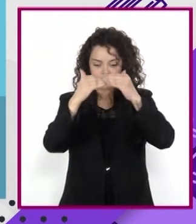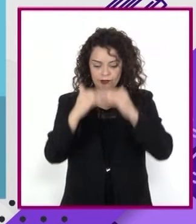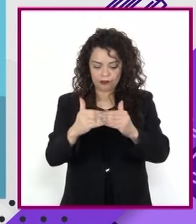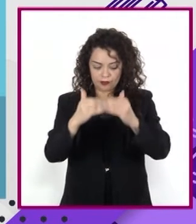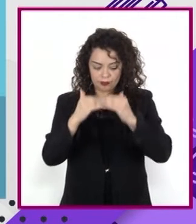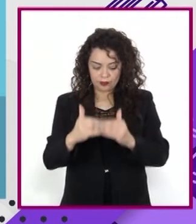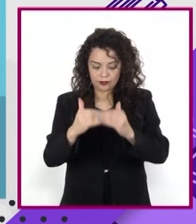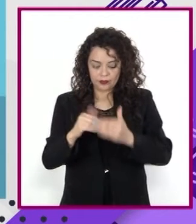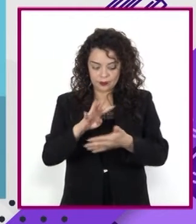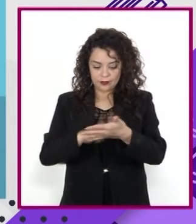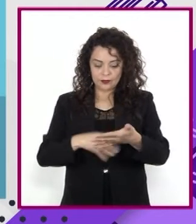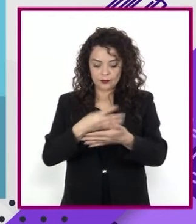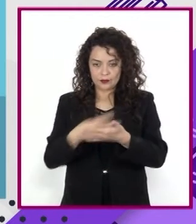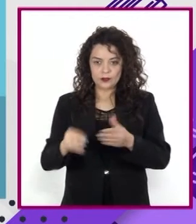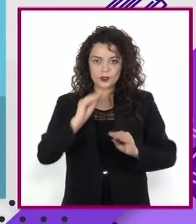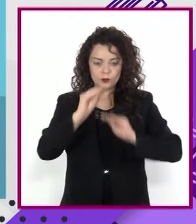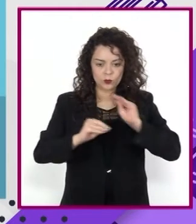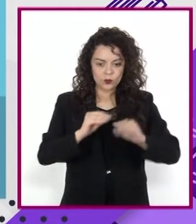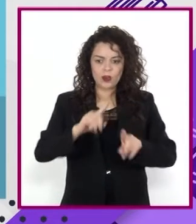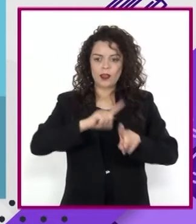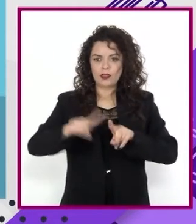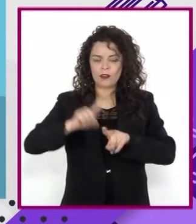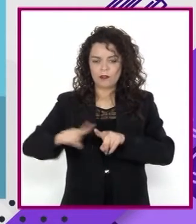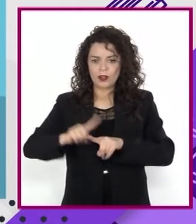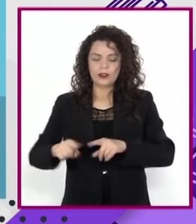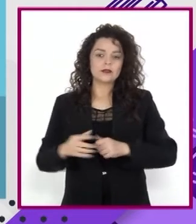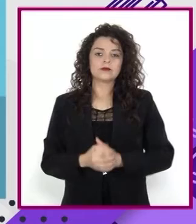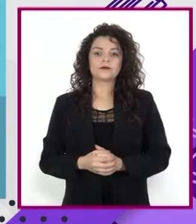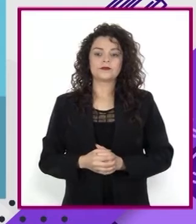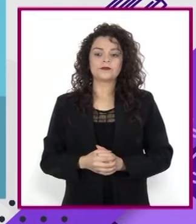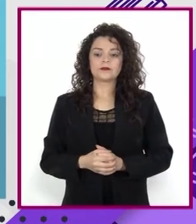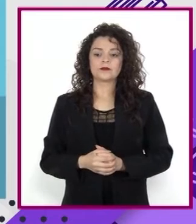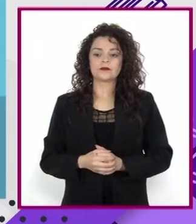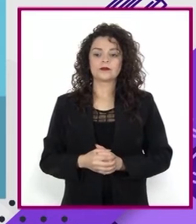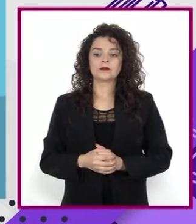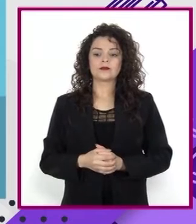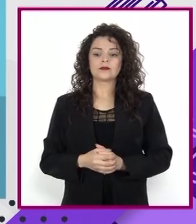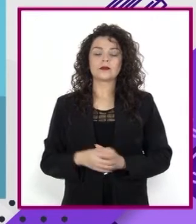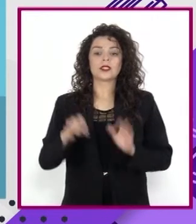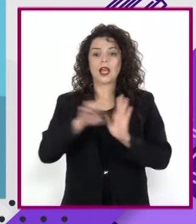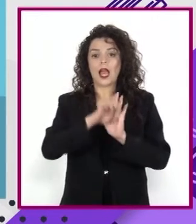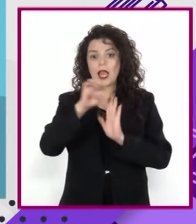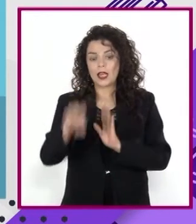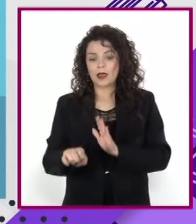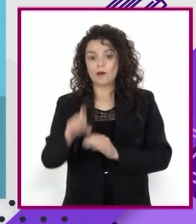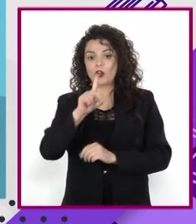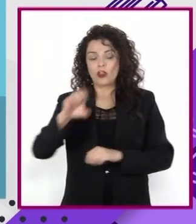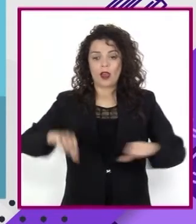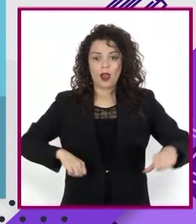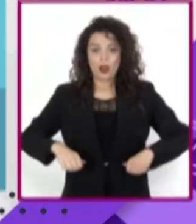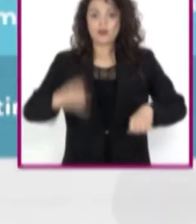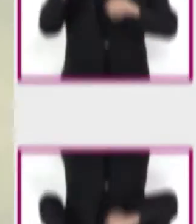anotando los diferentes ámbitos en que se desenvuelven, los ejemplos de conducta y las normas que las regulan.